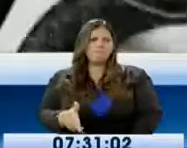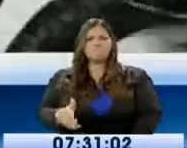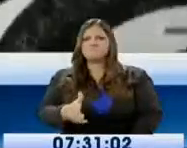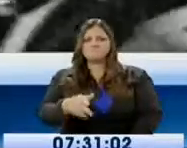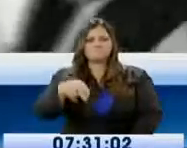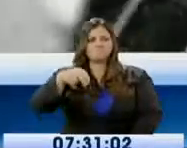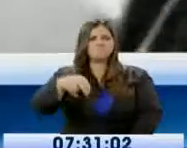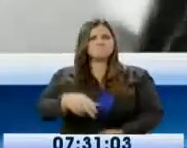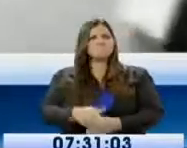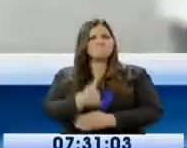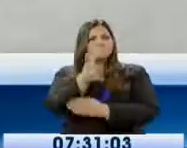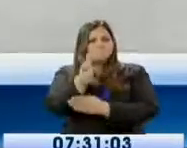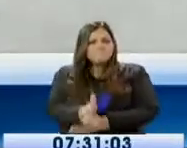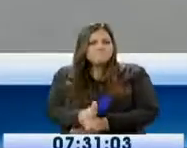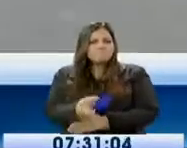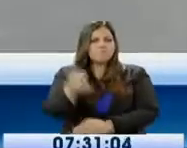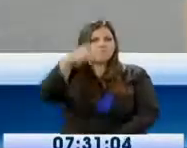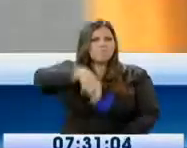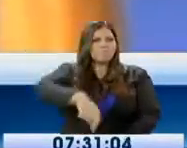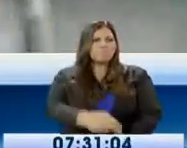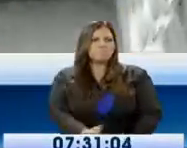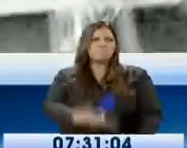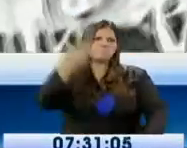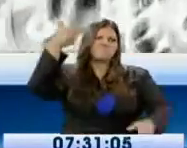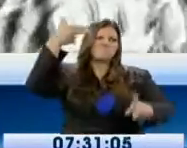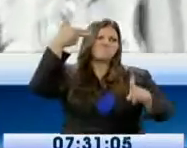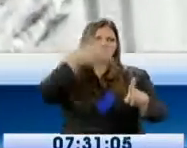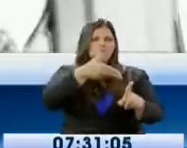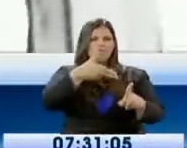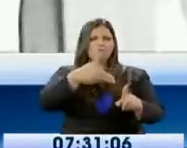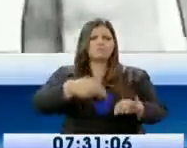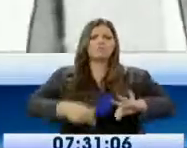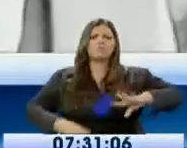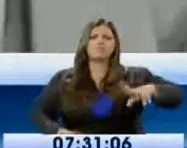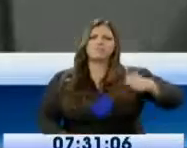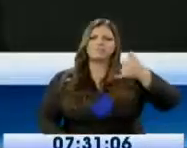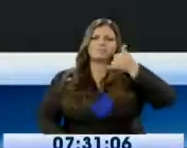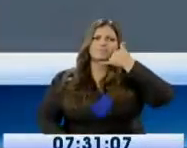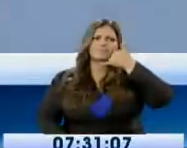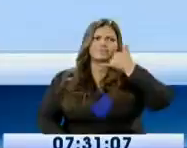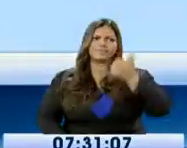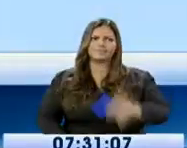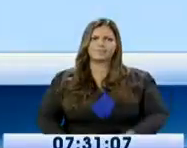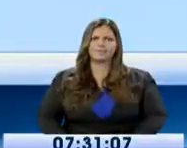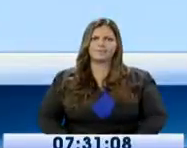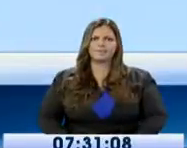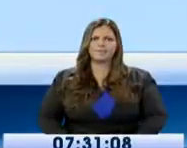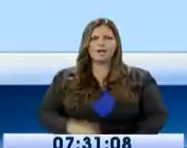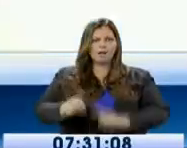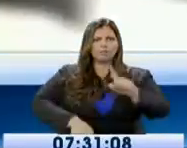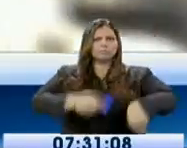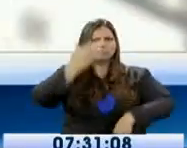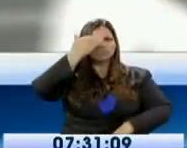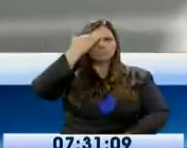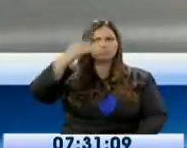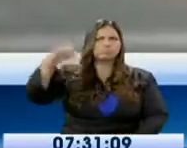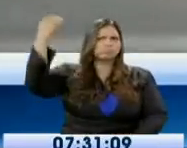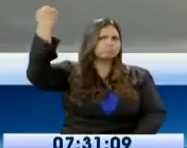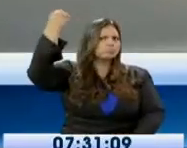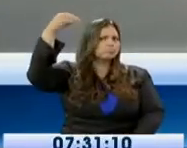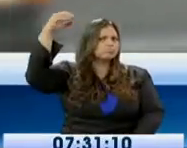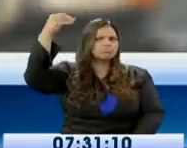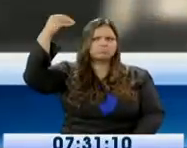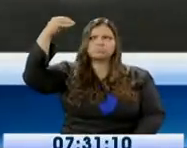que los asaltantes son tan avezados que la idea de ser grabados por la cámara instalada en el lugar ni siquiera